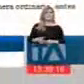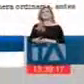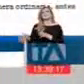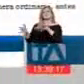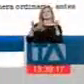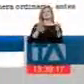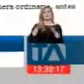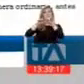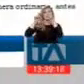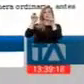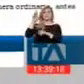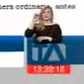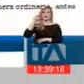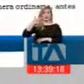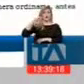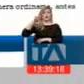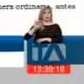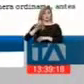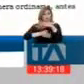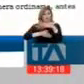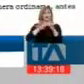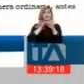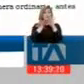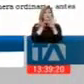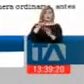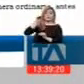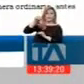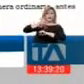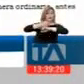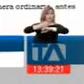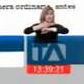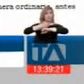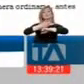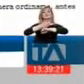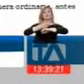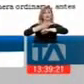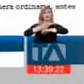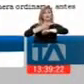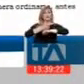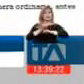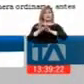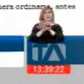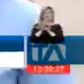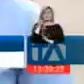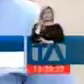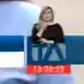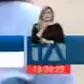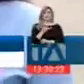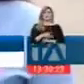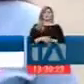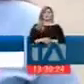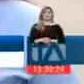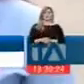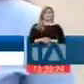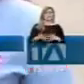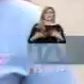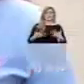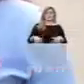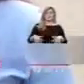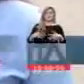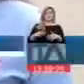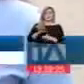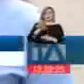de sus procesos de cooperación ha alertado a las autoridades sobre estas potenciales irregularidades. Como estábamos en medio de la pandemia, no fuimos